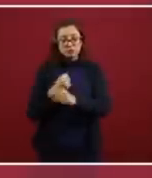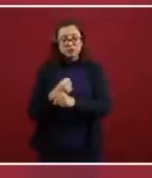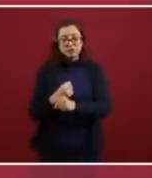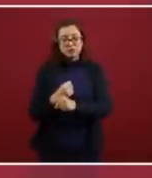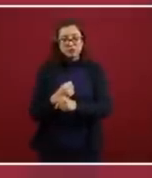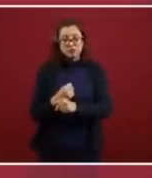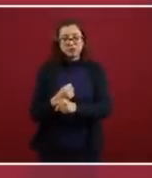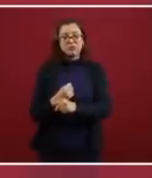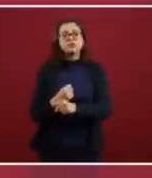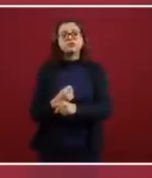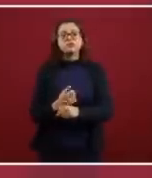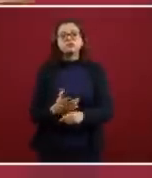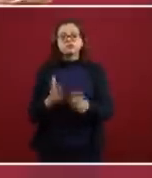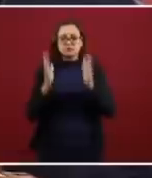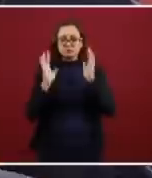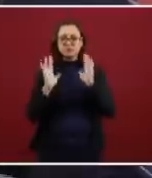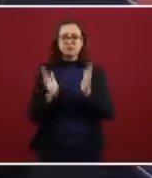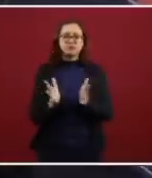ya podamos decir,